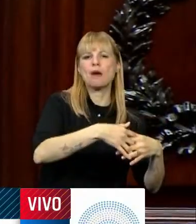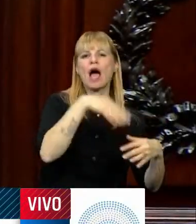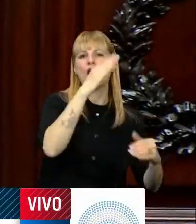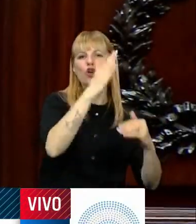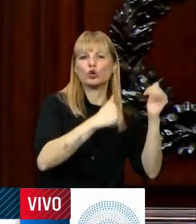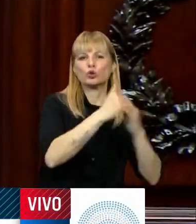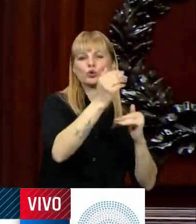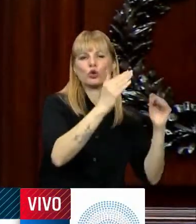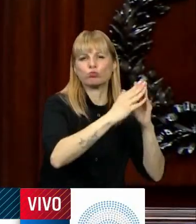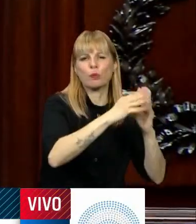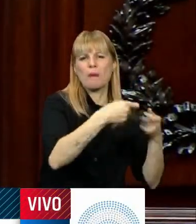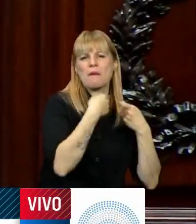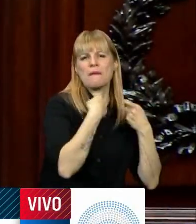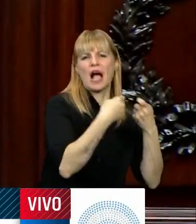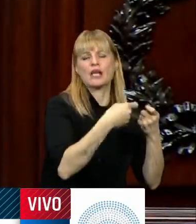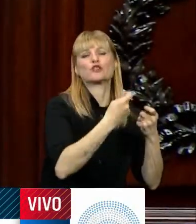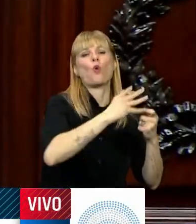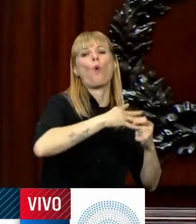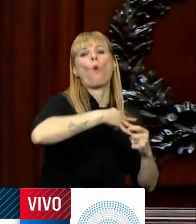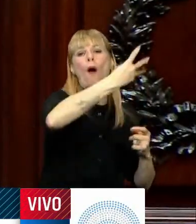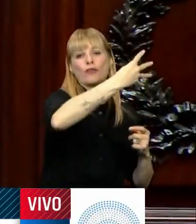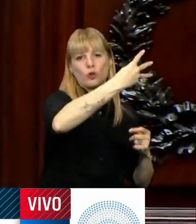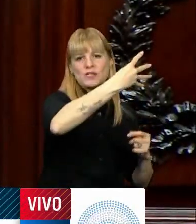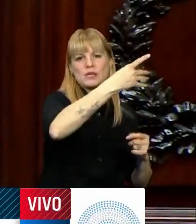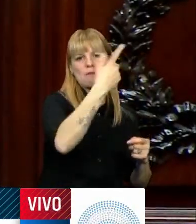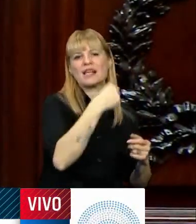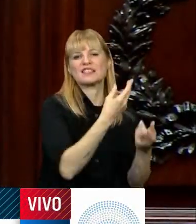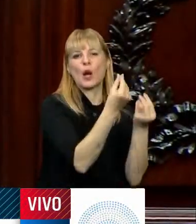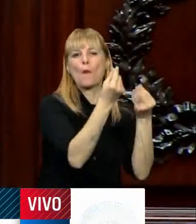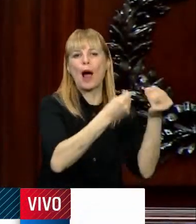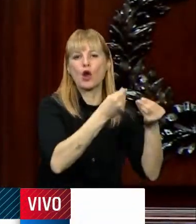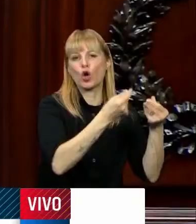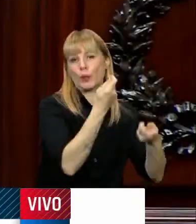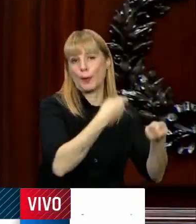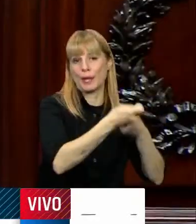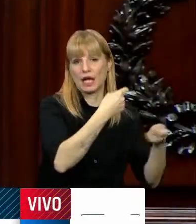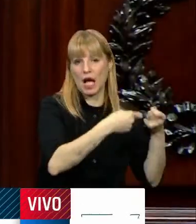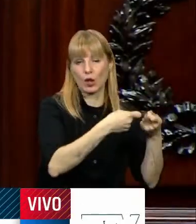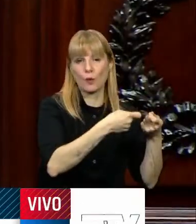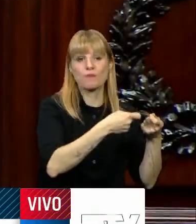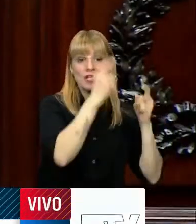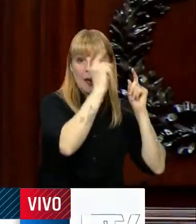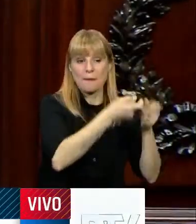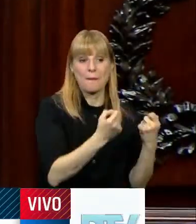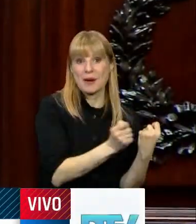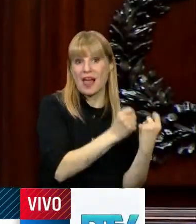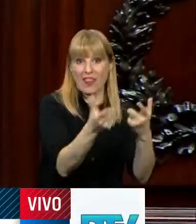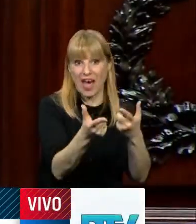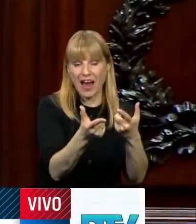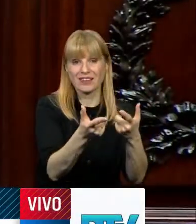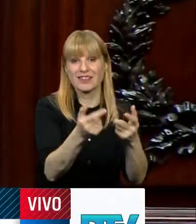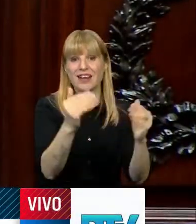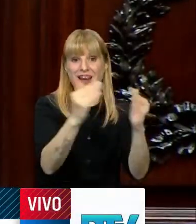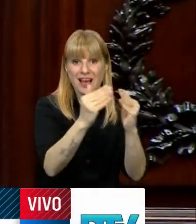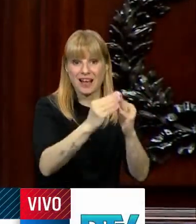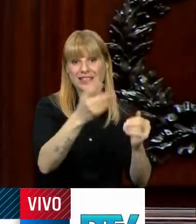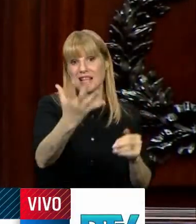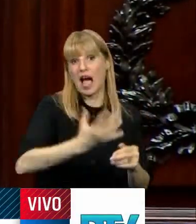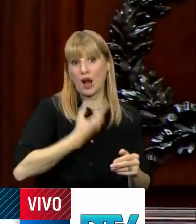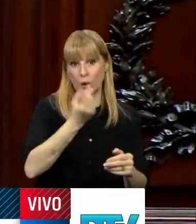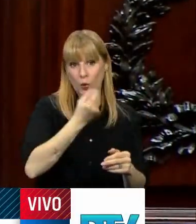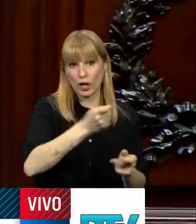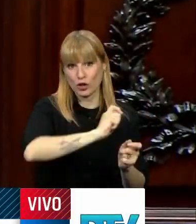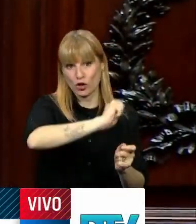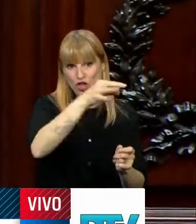veces más que el valor del mercado, con un plazo de entrega promedio de 40 meses, cuando lo habitual suelen